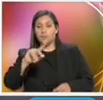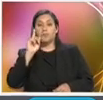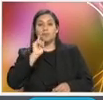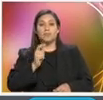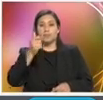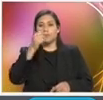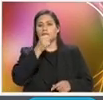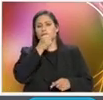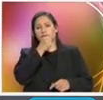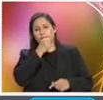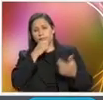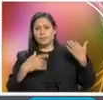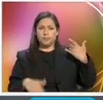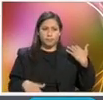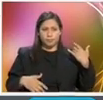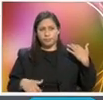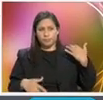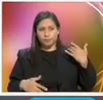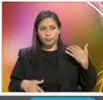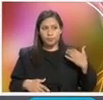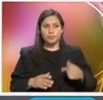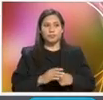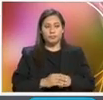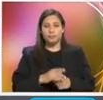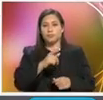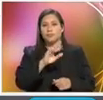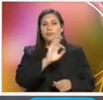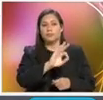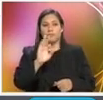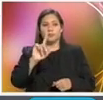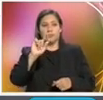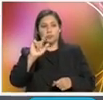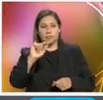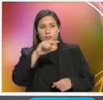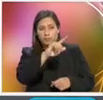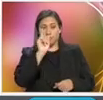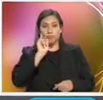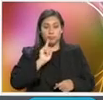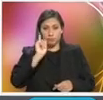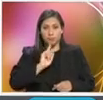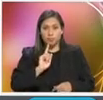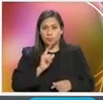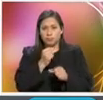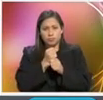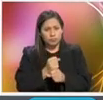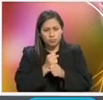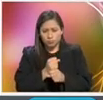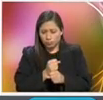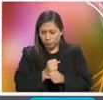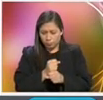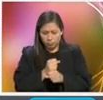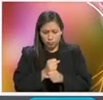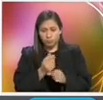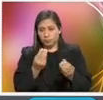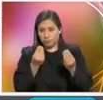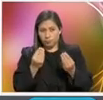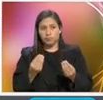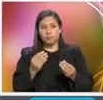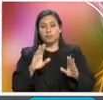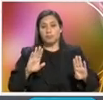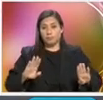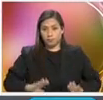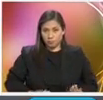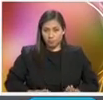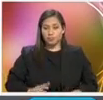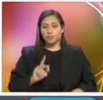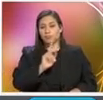rock psicodélico, también entrado a la década de los 70. Una mujer muy atormentada, que es una característica muy similar de